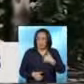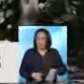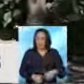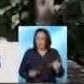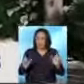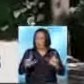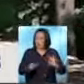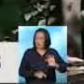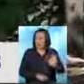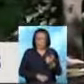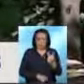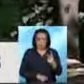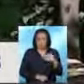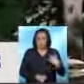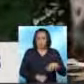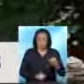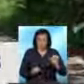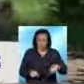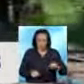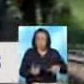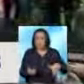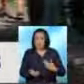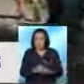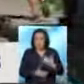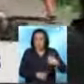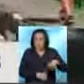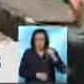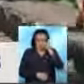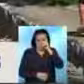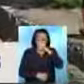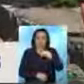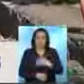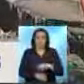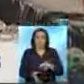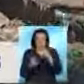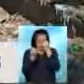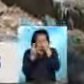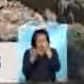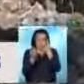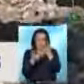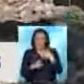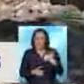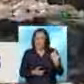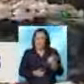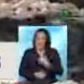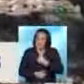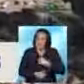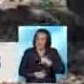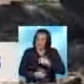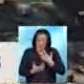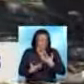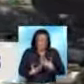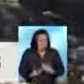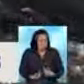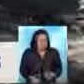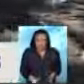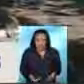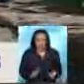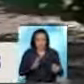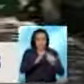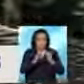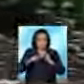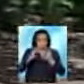Ha logrado llegar con gran dificultad a esta zona para informar sobre la triste desaparición de